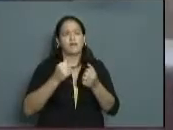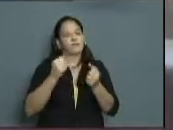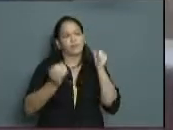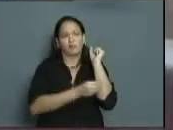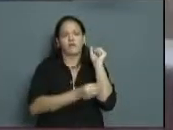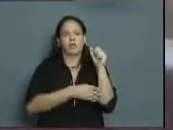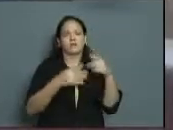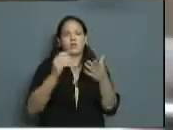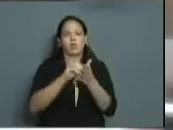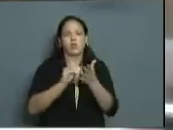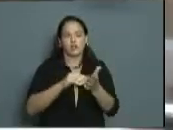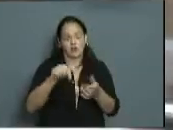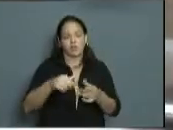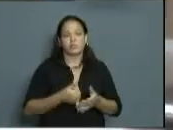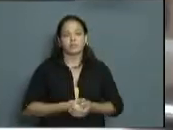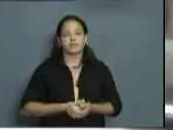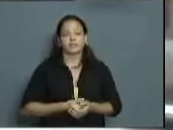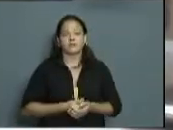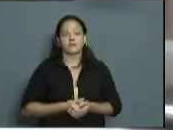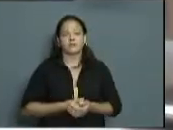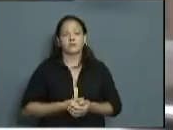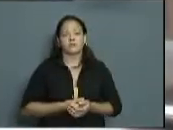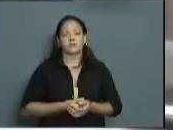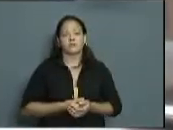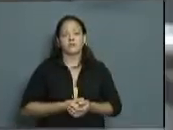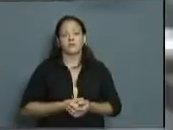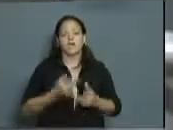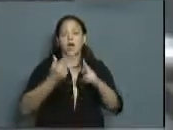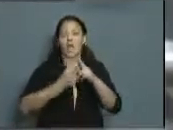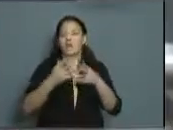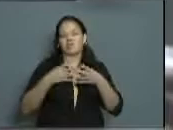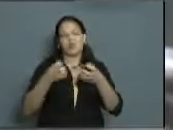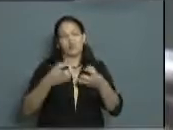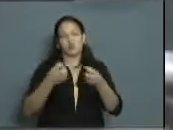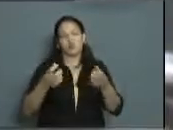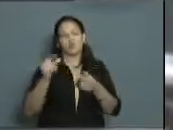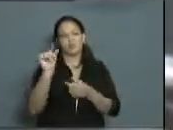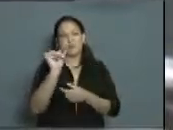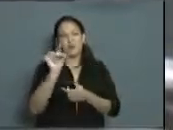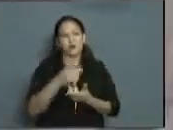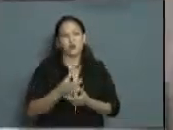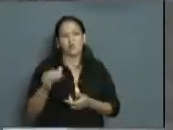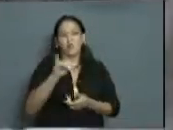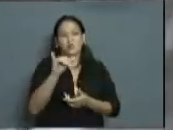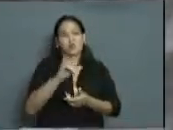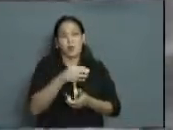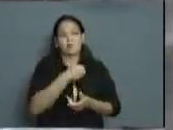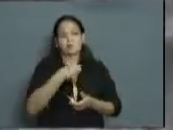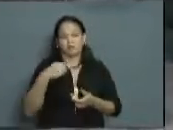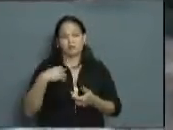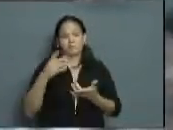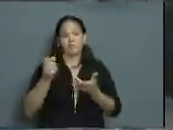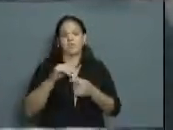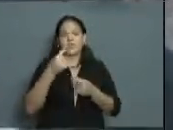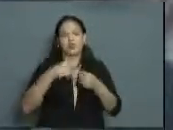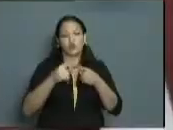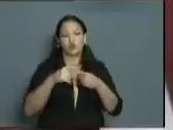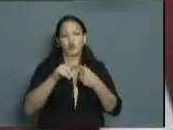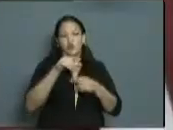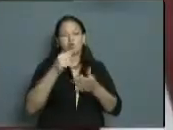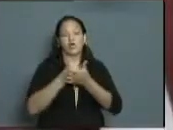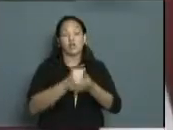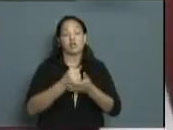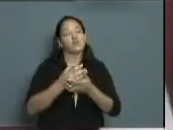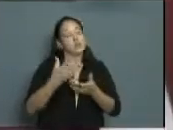pesar de existir limitantes, como pueden ser la escasez de determinados recursos, estos profesionales laboran sin horario específico para